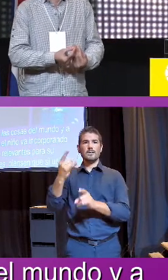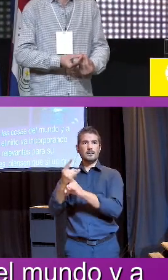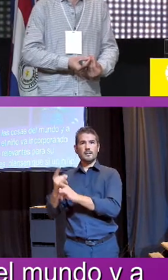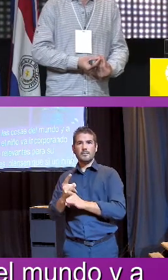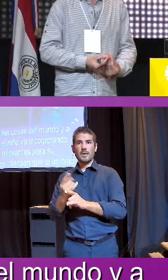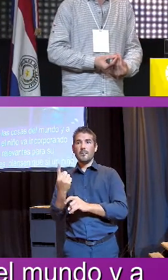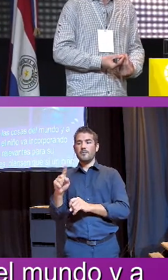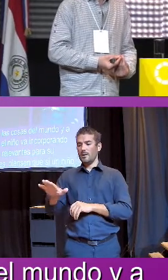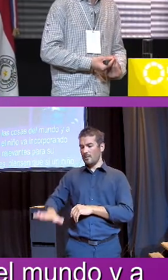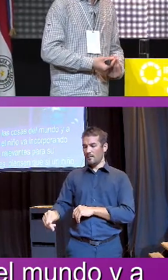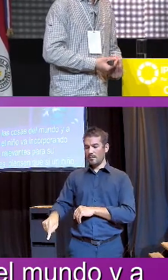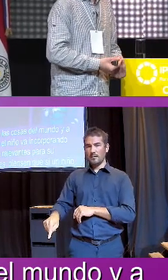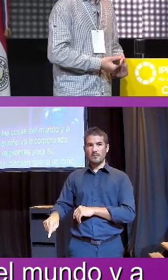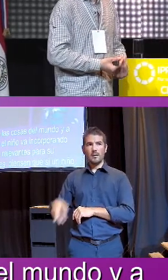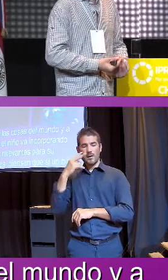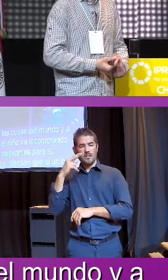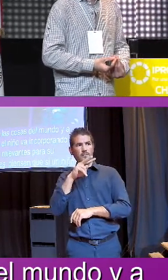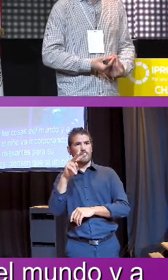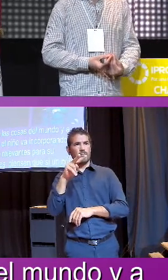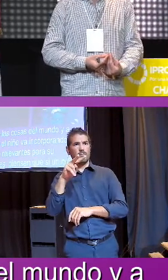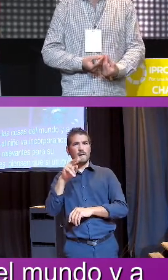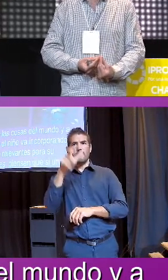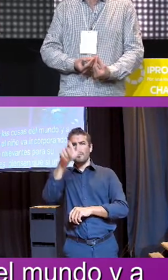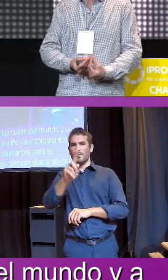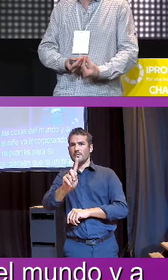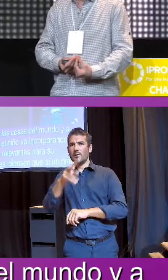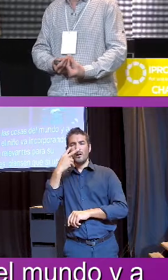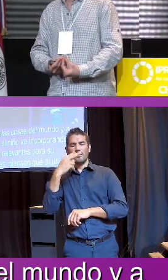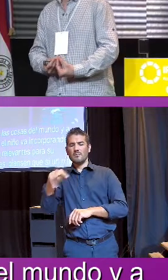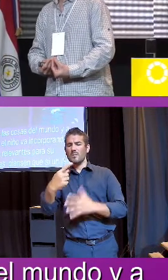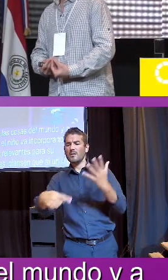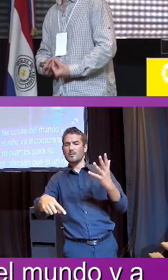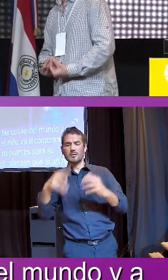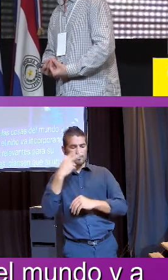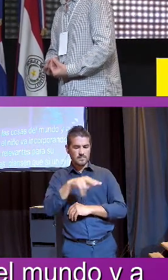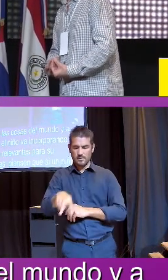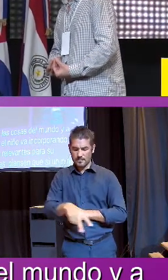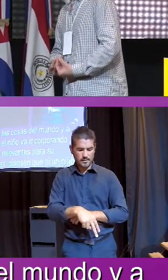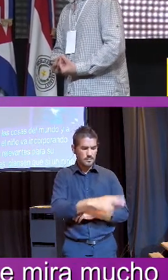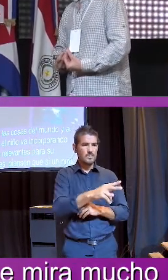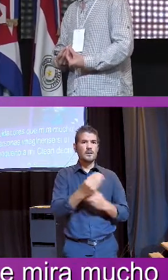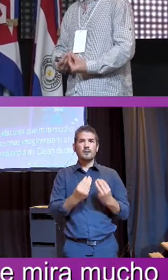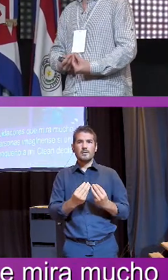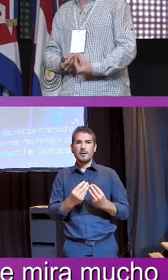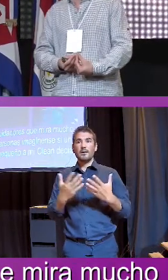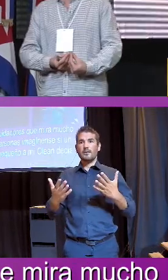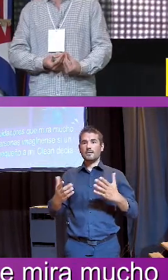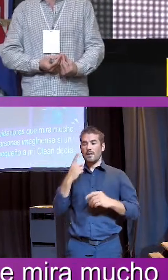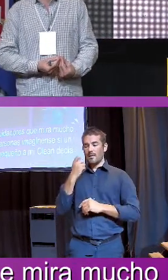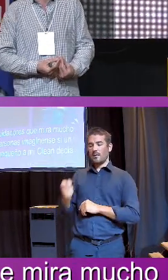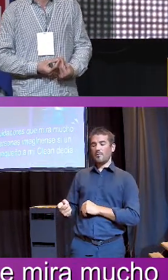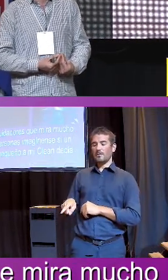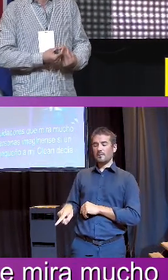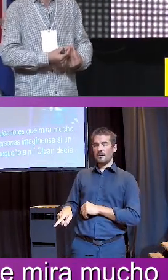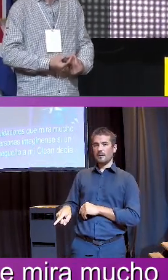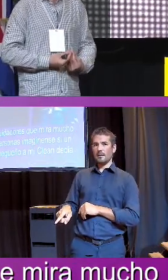Imagínense si un niño mira otras cosas desde muy pequeño. Amy Klein decía que a partir de ciertas